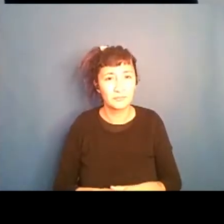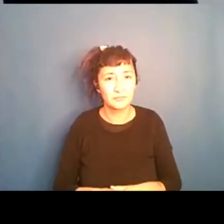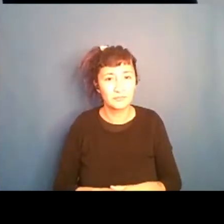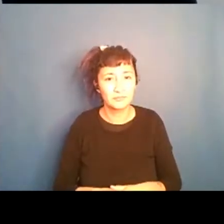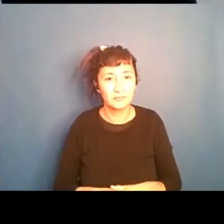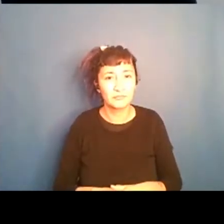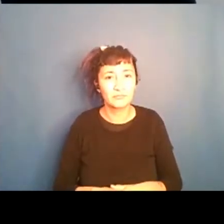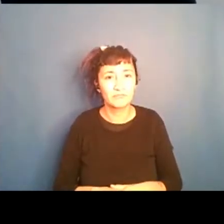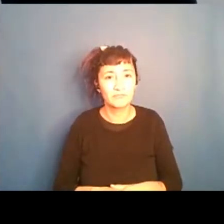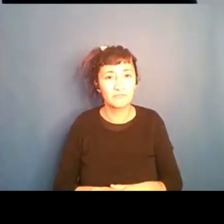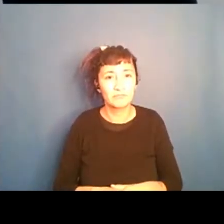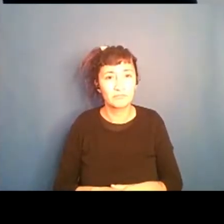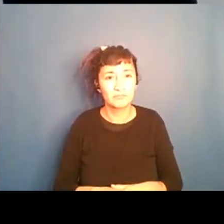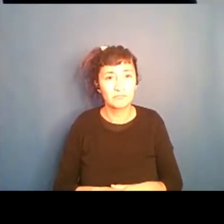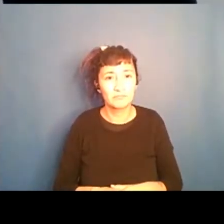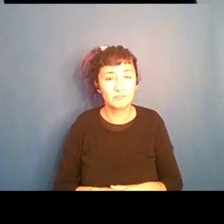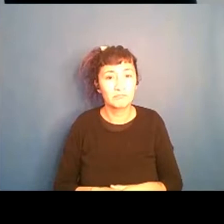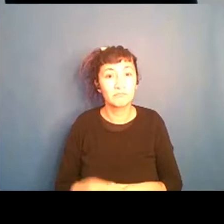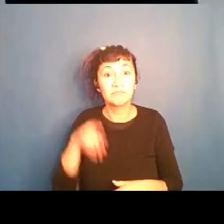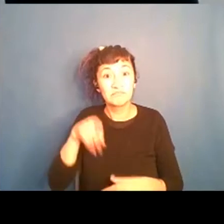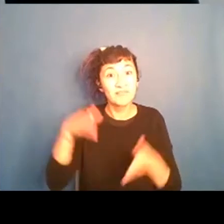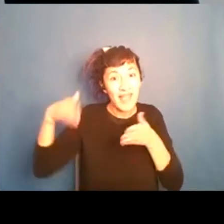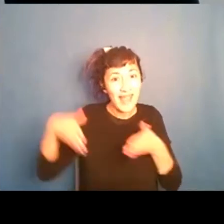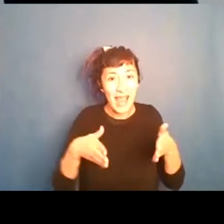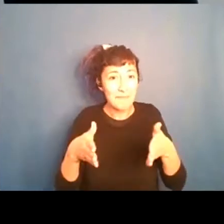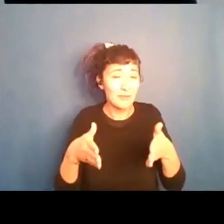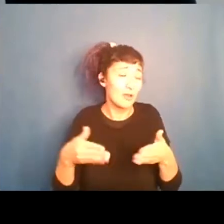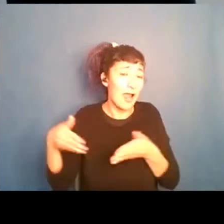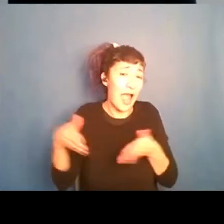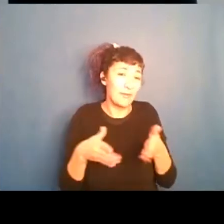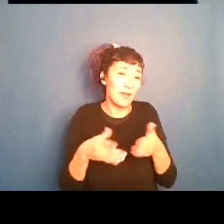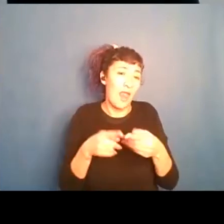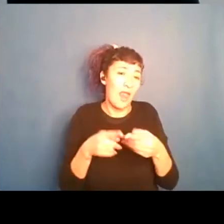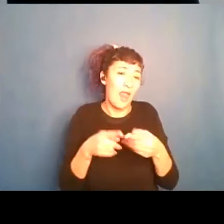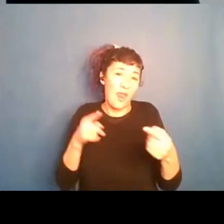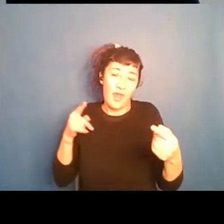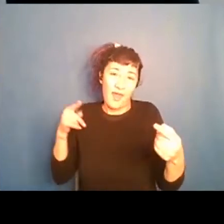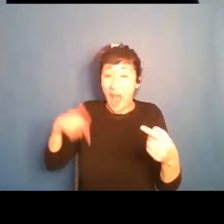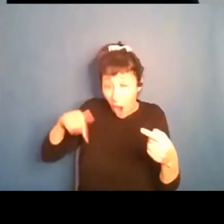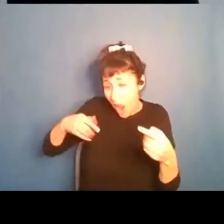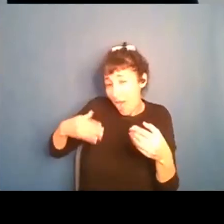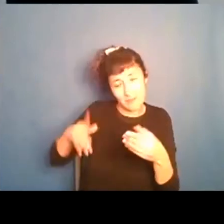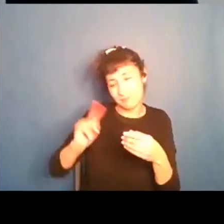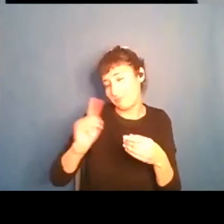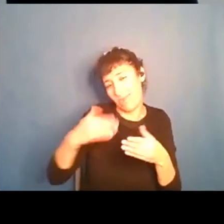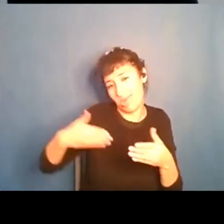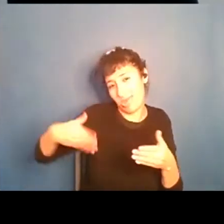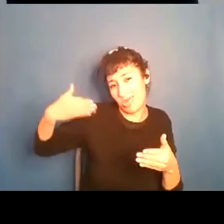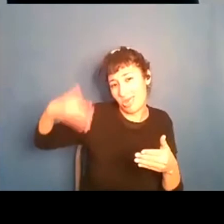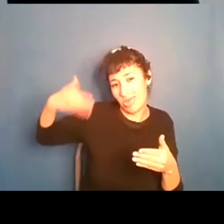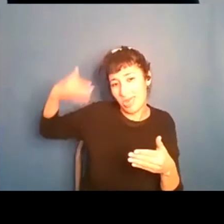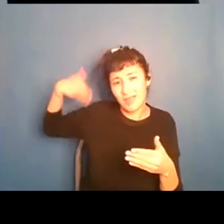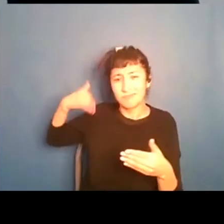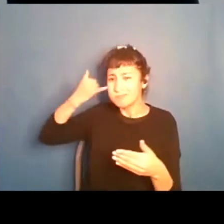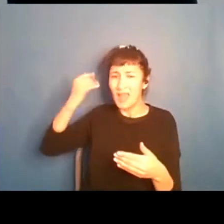Perfecto. Este camino es un camino largo, algo que no es de ahora. Es un camino que ya Confederación Argentina